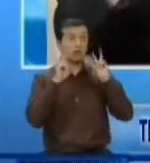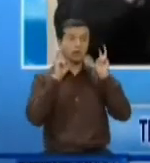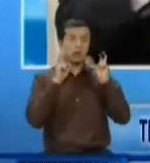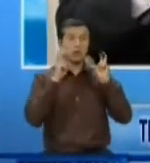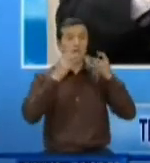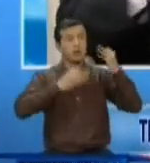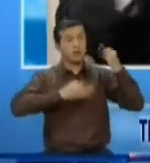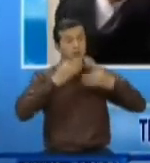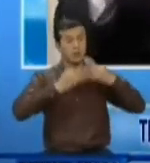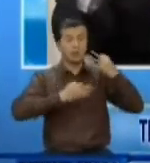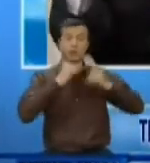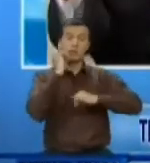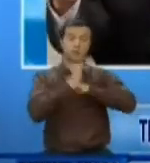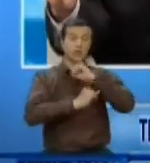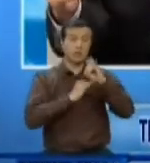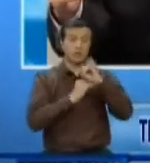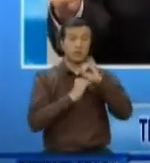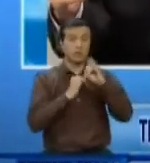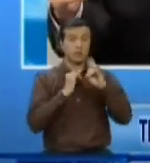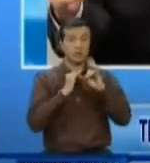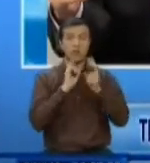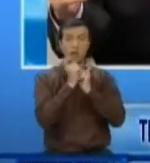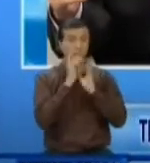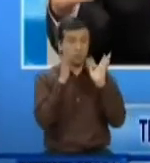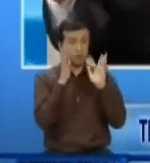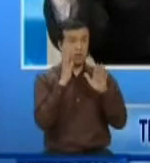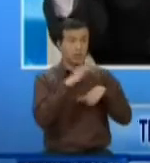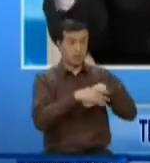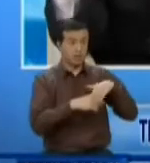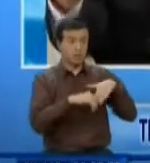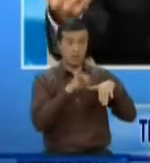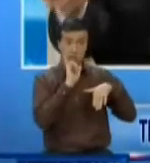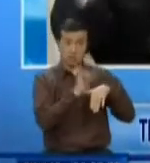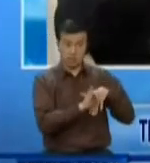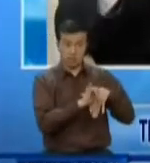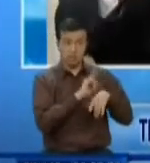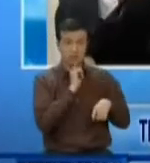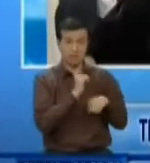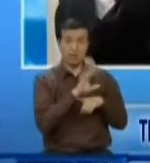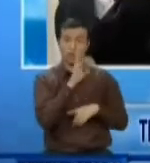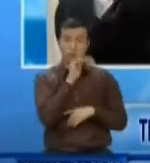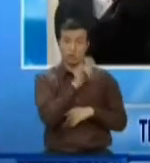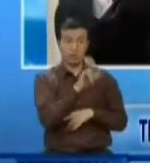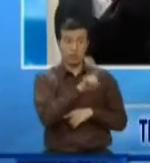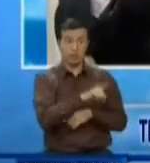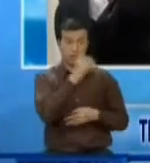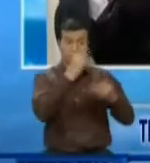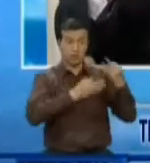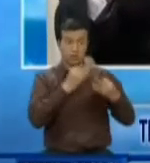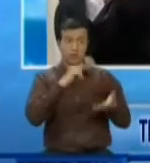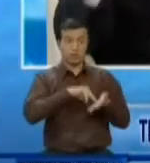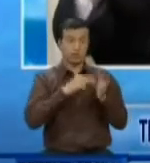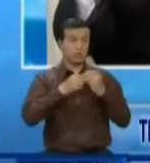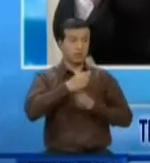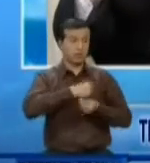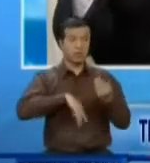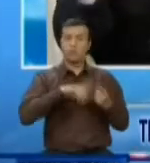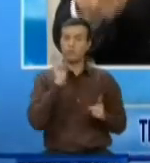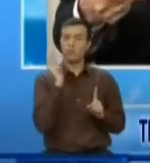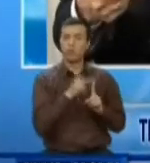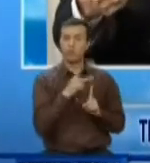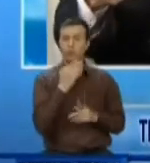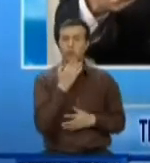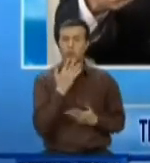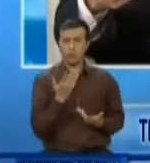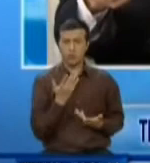arbitraje por internacional y quede en lo regional es decir esa maximización no impide la inversión el tema es va a ser la